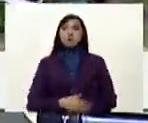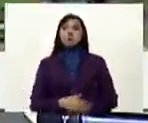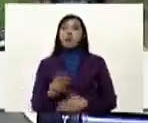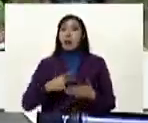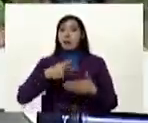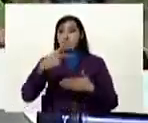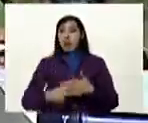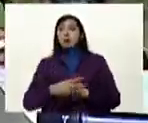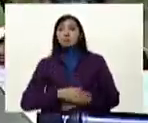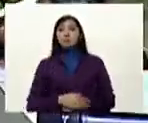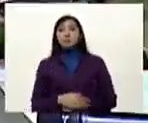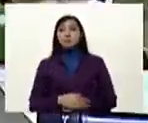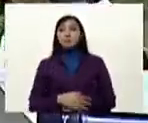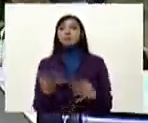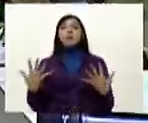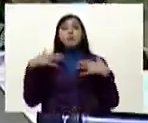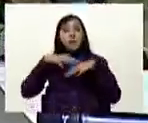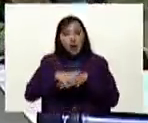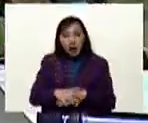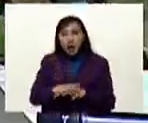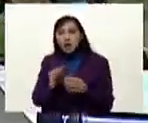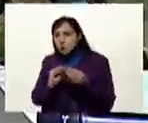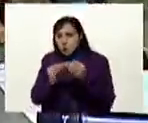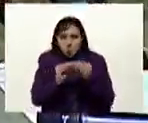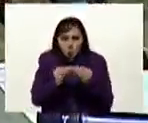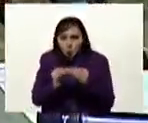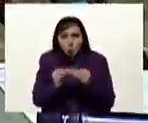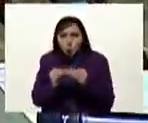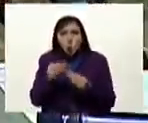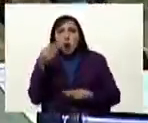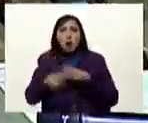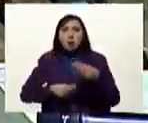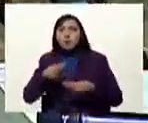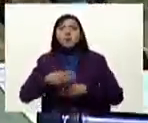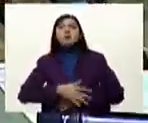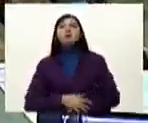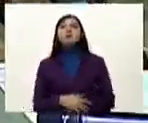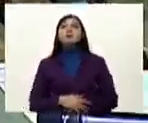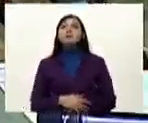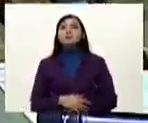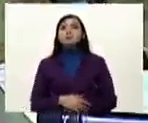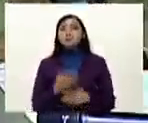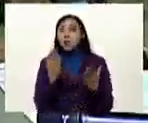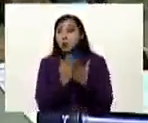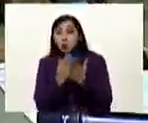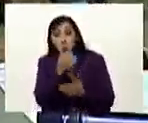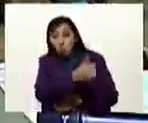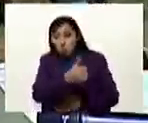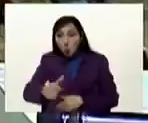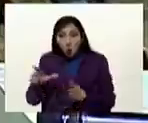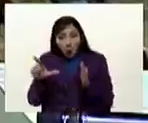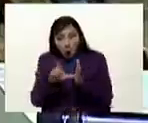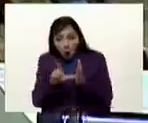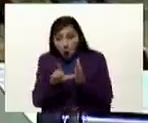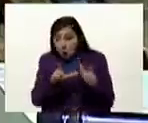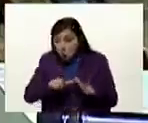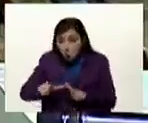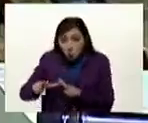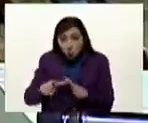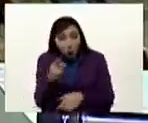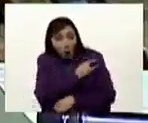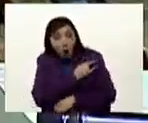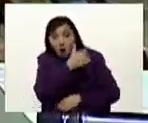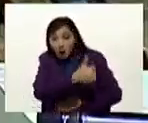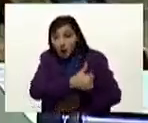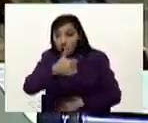cumpliendo el plan integral que estamos elaborando, escuela por escuela, liceo por liceo, universidad